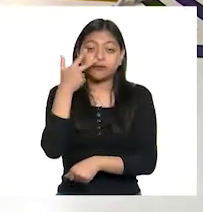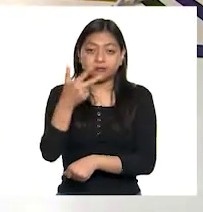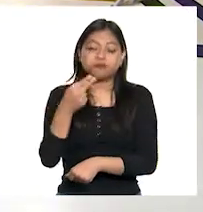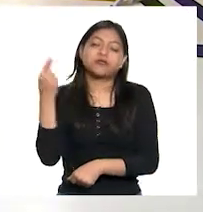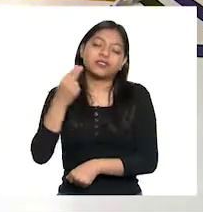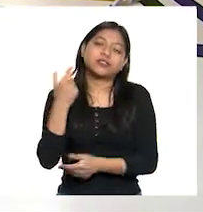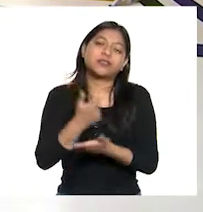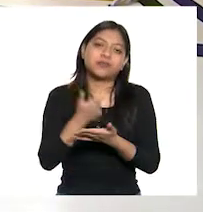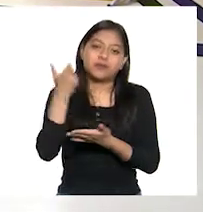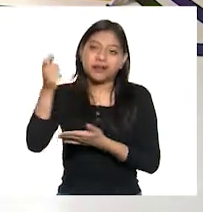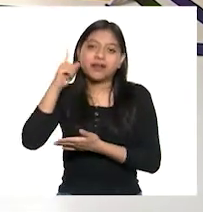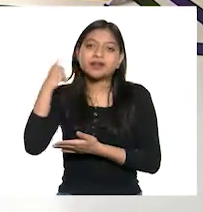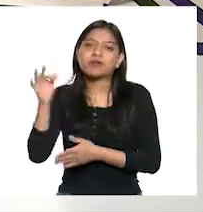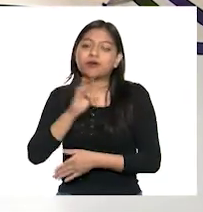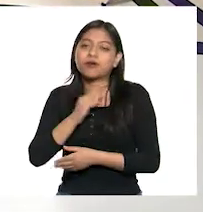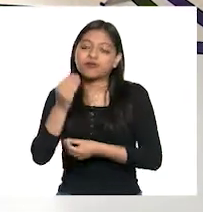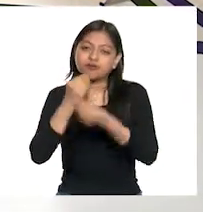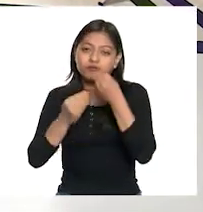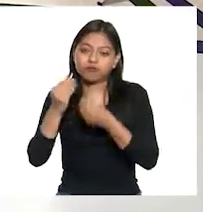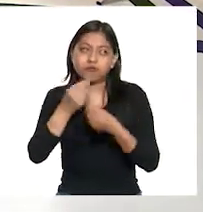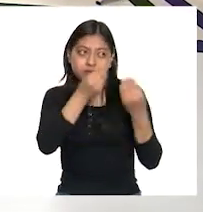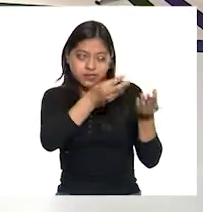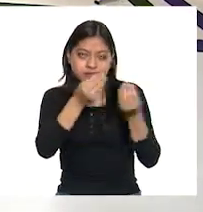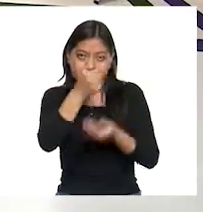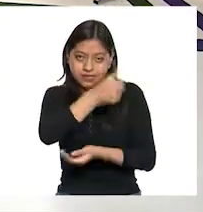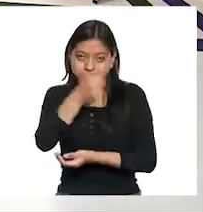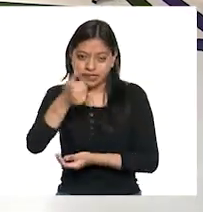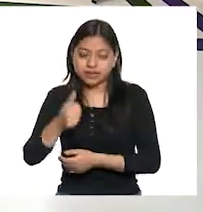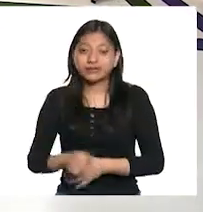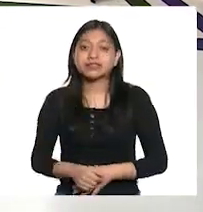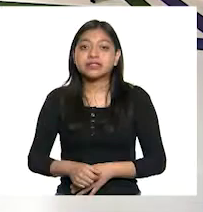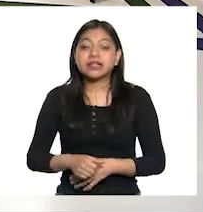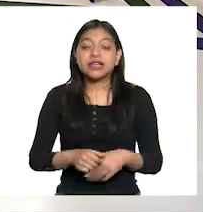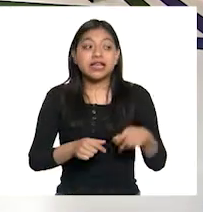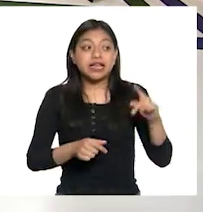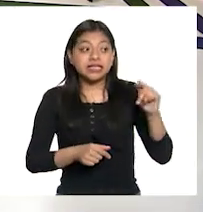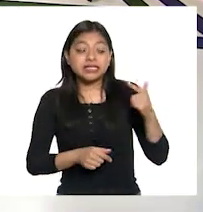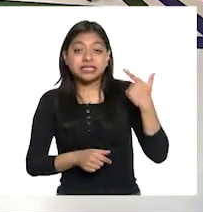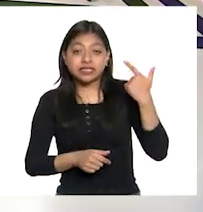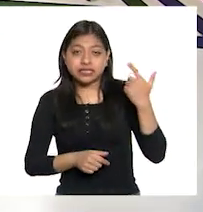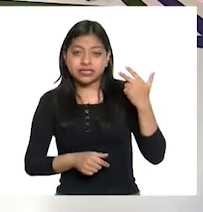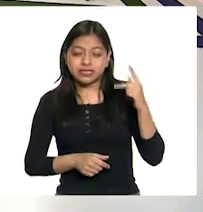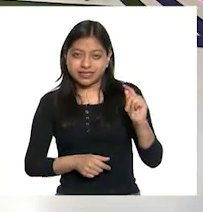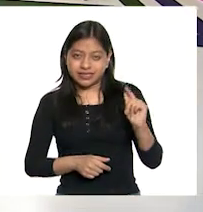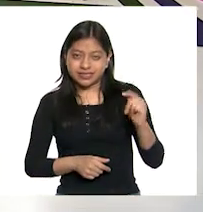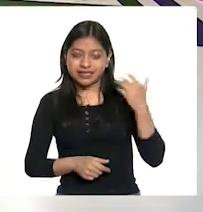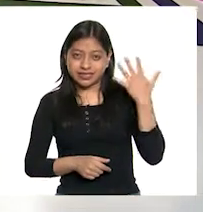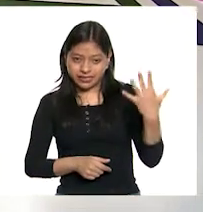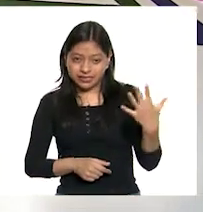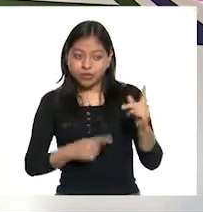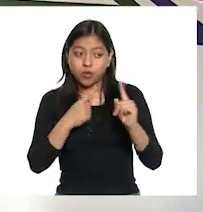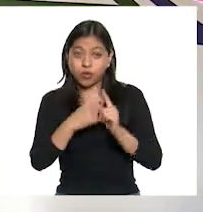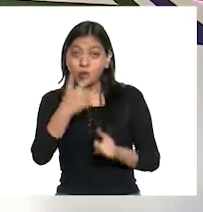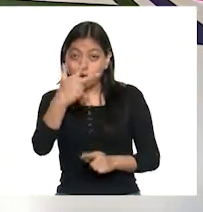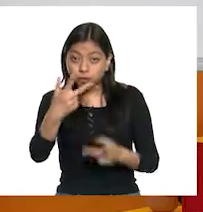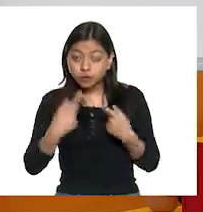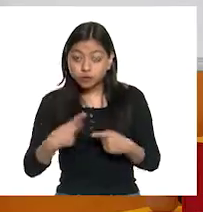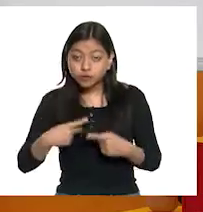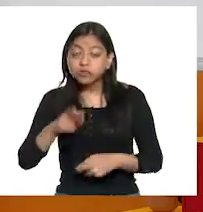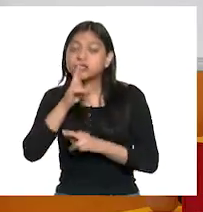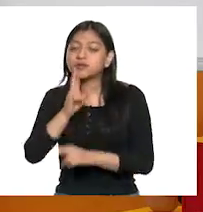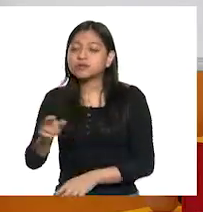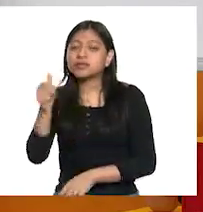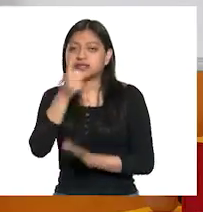cuesta 75. Entonces, 75 por 8... son 600. 600. Muy bien,